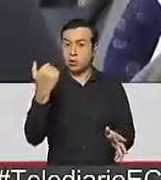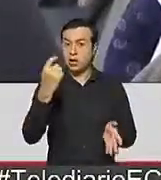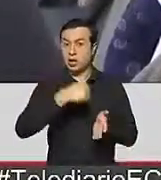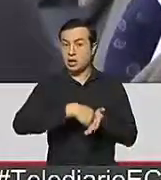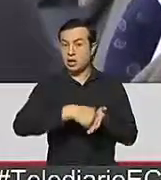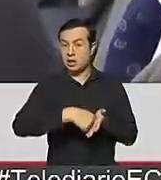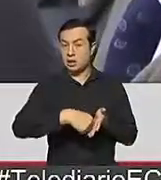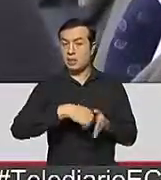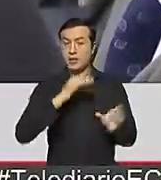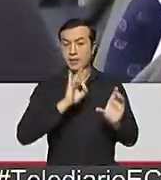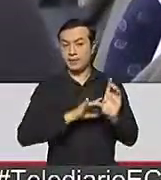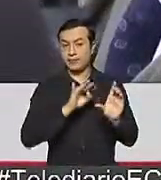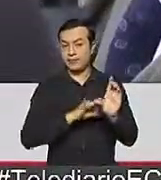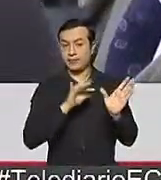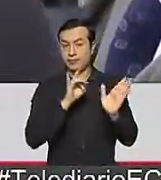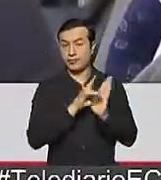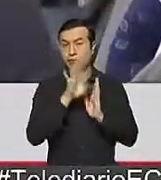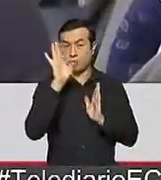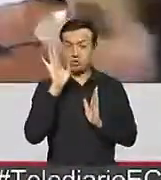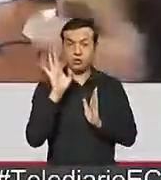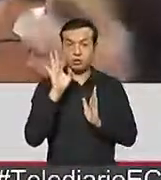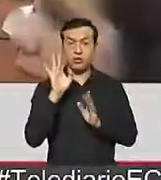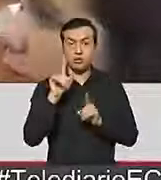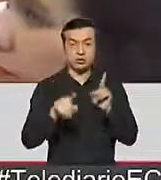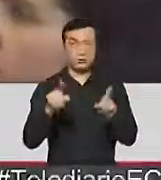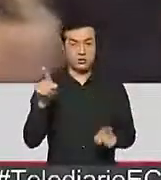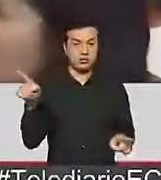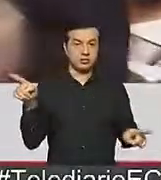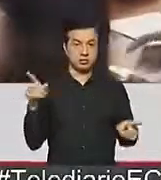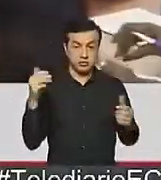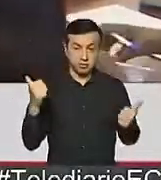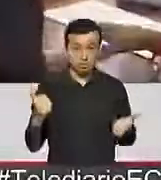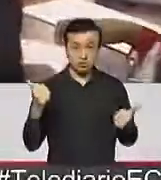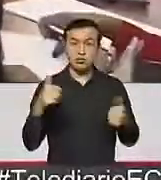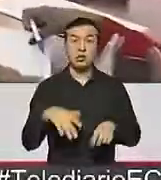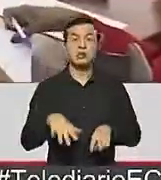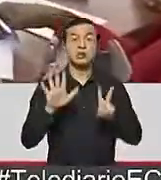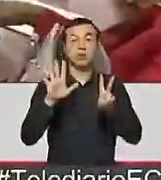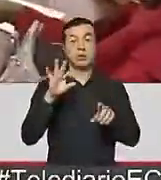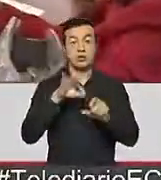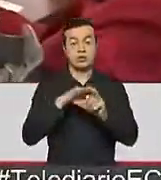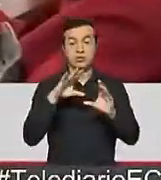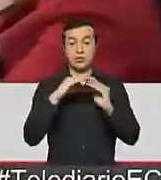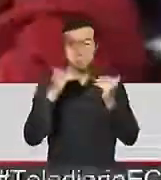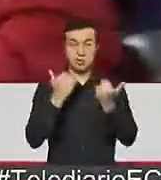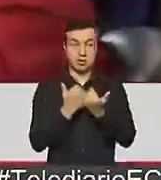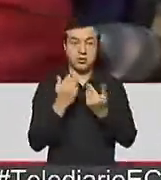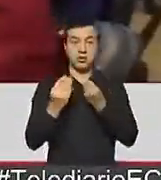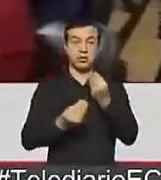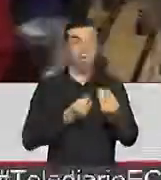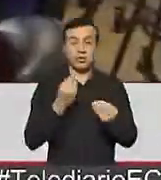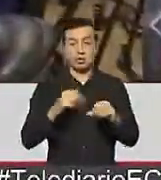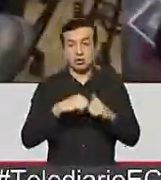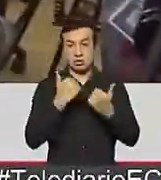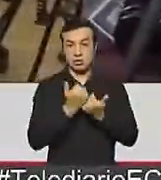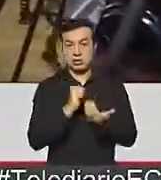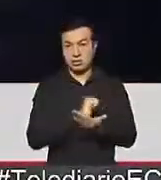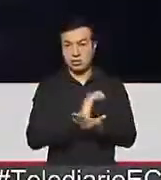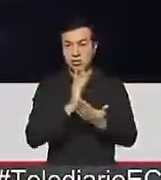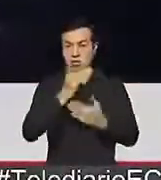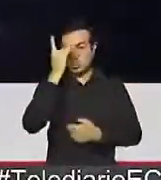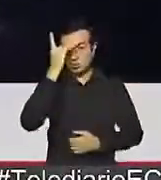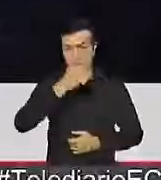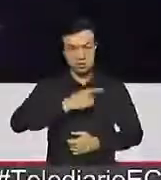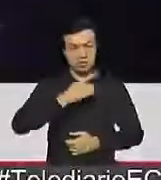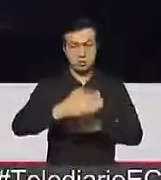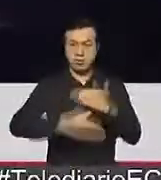la eliminación de la institución. De nada sirvió, pues con 7 votos la Comisión de Participación Ciudadana de la Asamblea decidió impulsar un